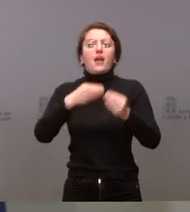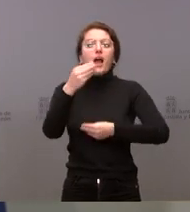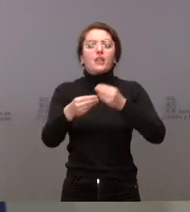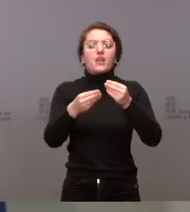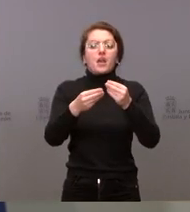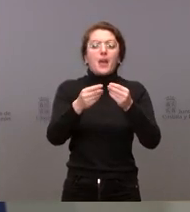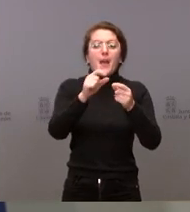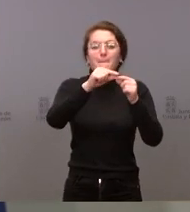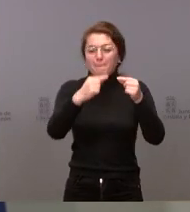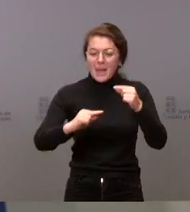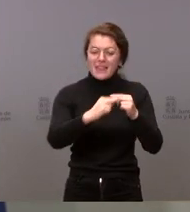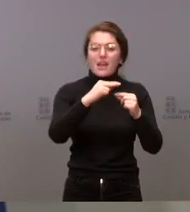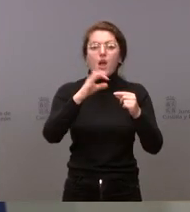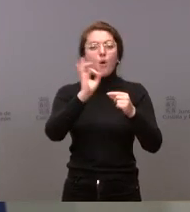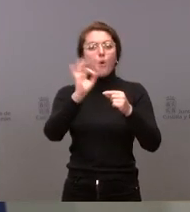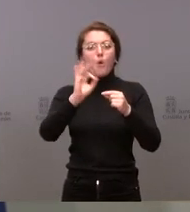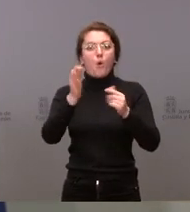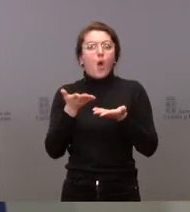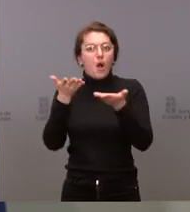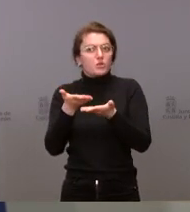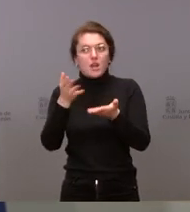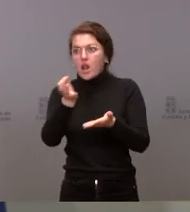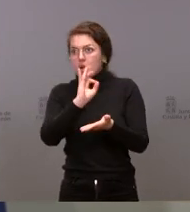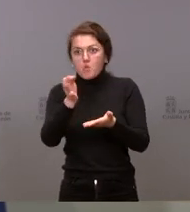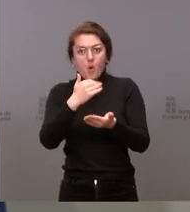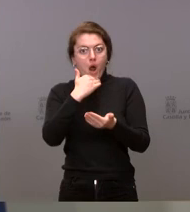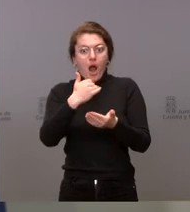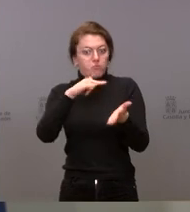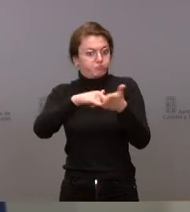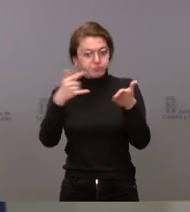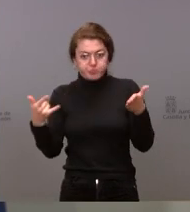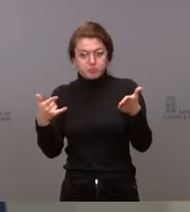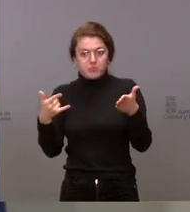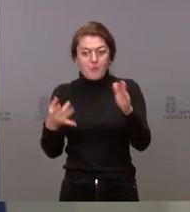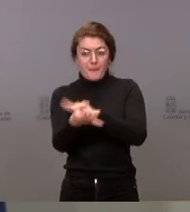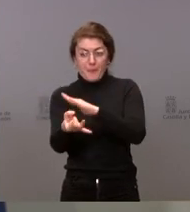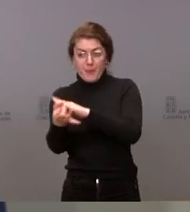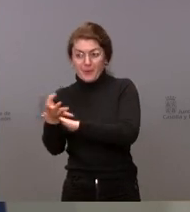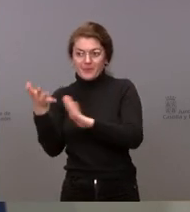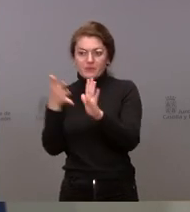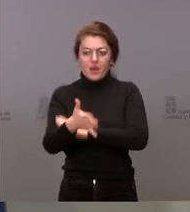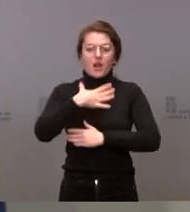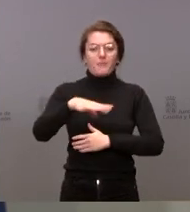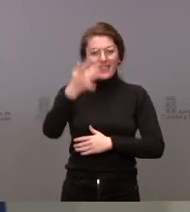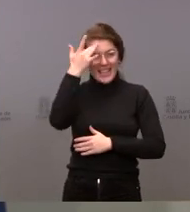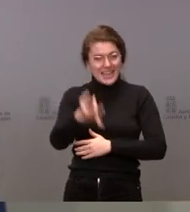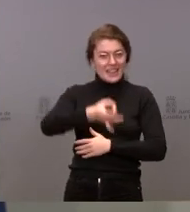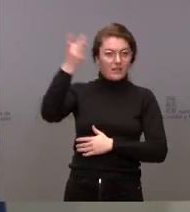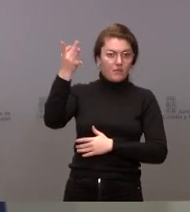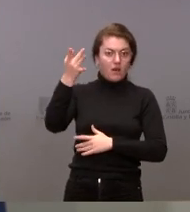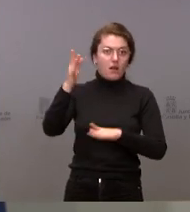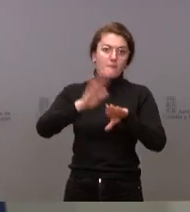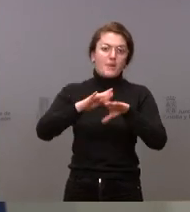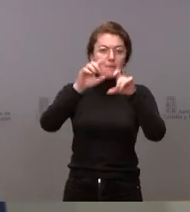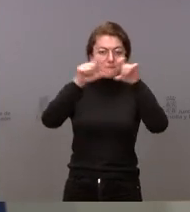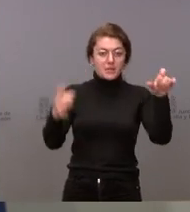empresarial o tecnológico la relación con esta materia idea y por tanto surgirá algún tipo de iniciativa de emprendimiento o de spin-off que